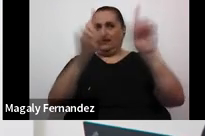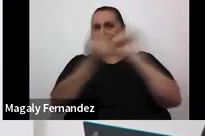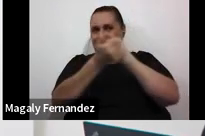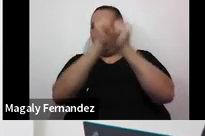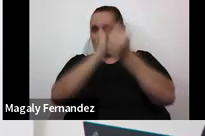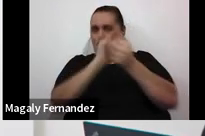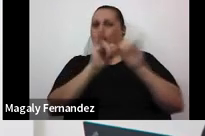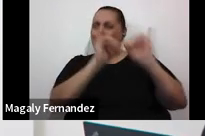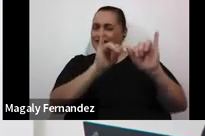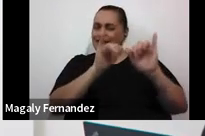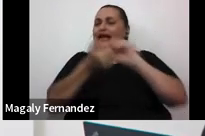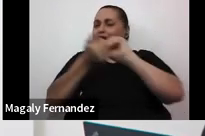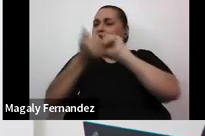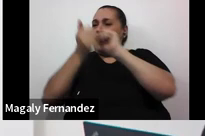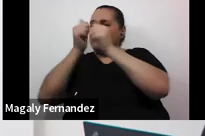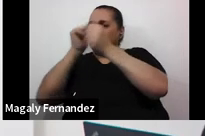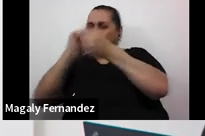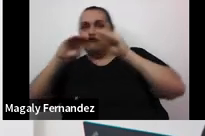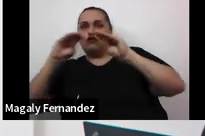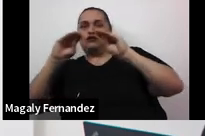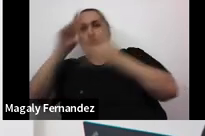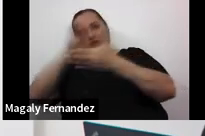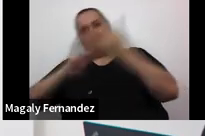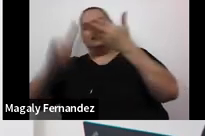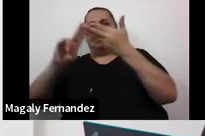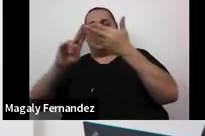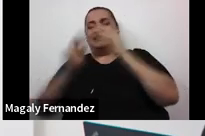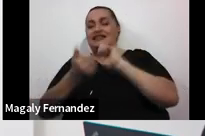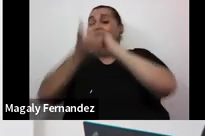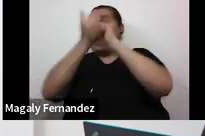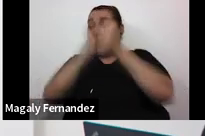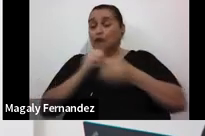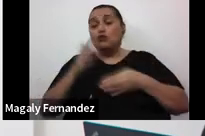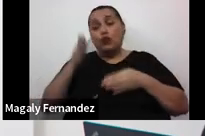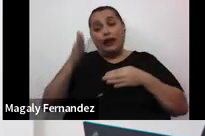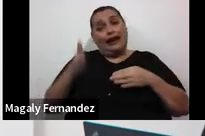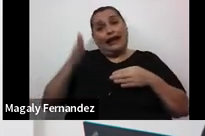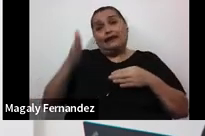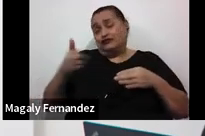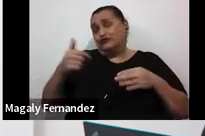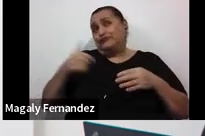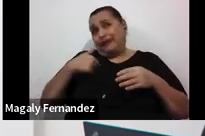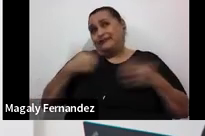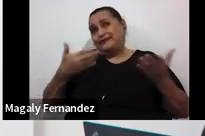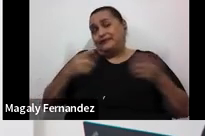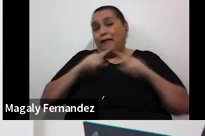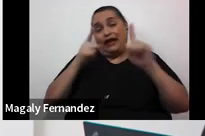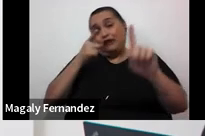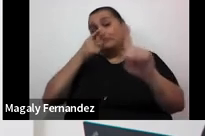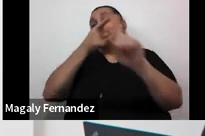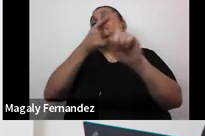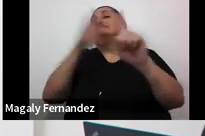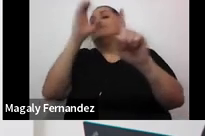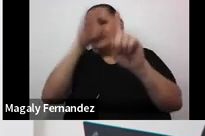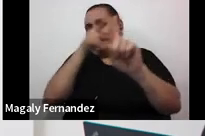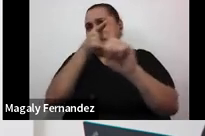tiene que cambiar la formación en las universidades este este cambio está siendo muy lento para mi gusto la verdad Pero hacia allá Es que vamos es